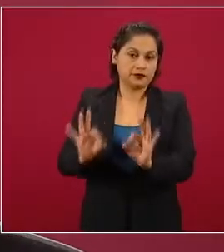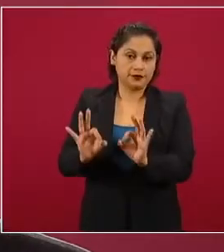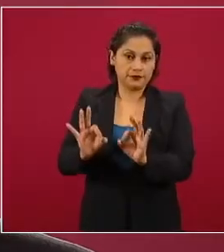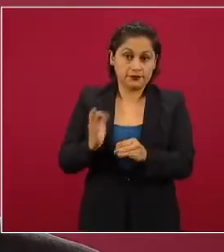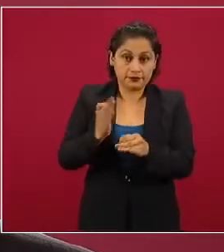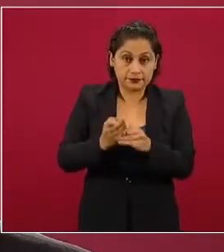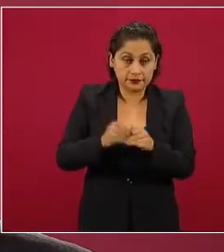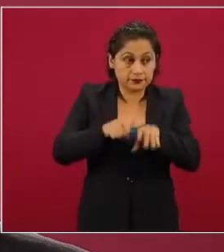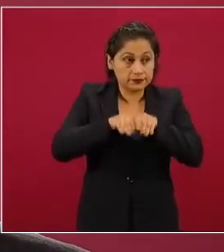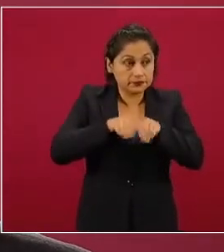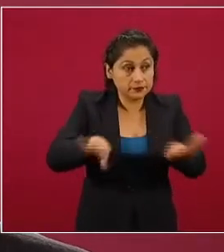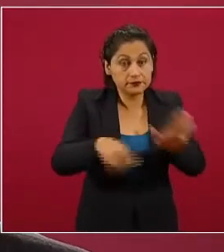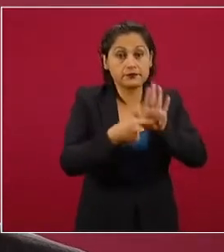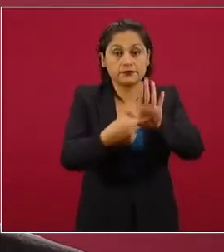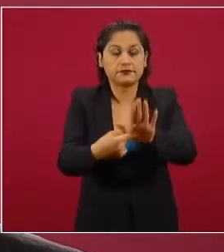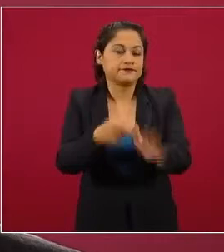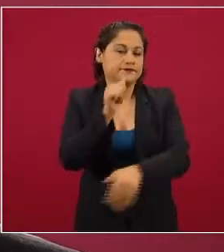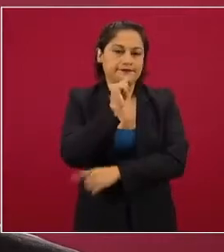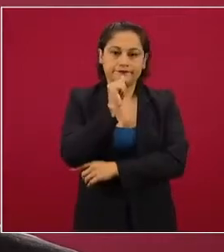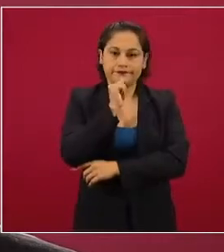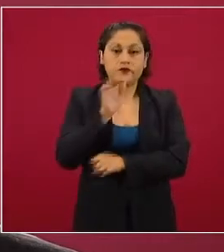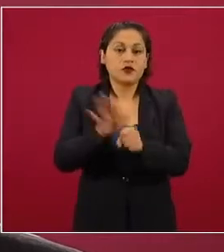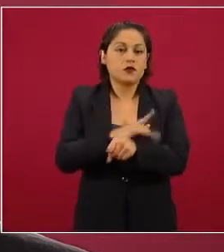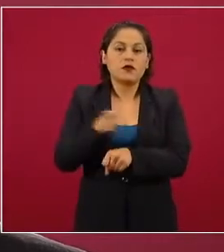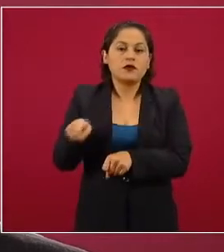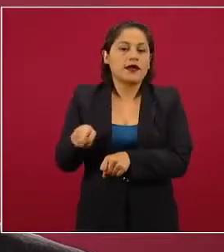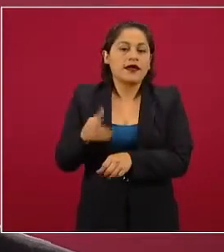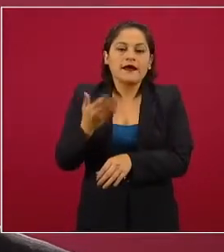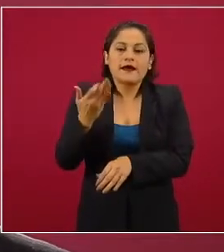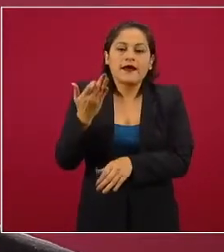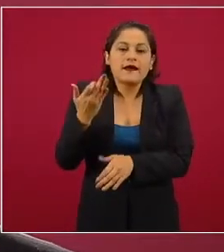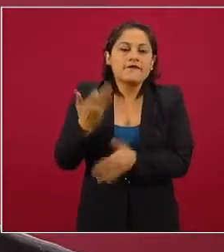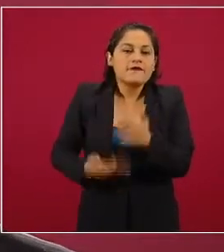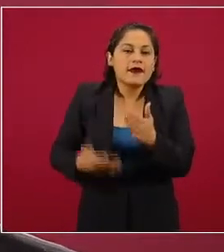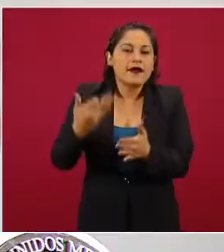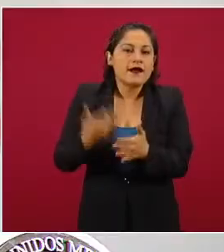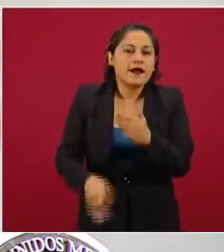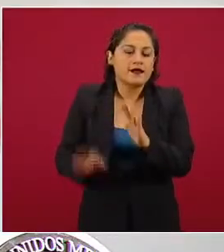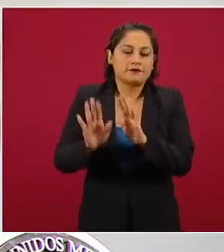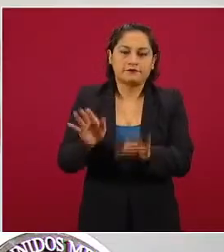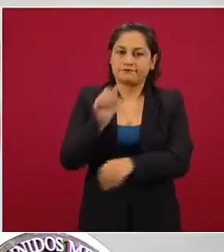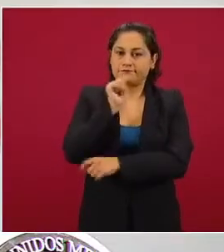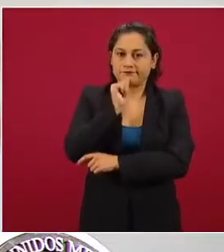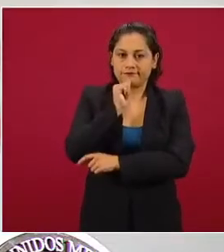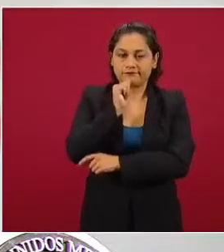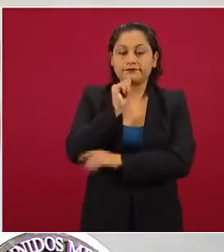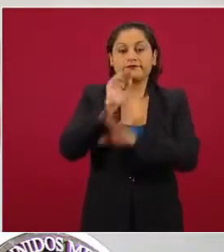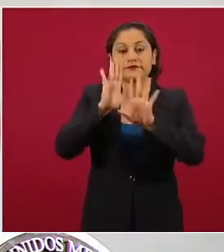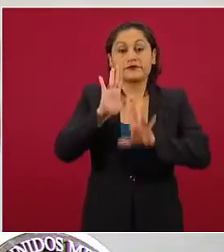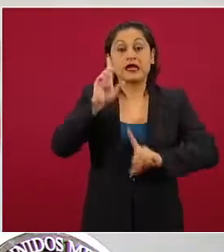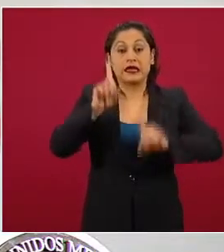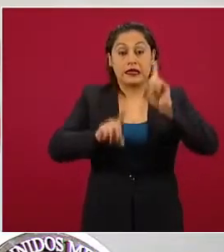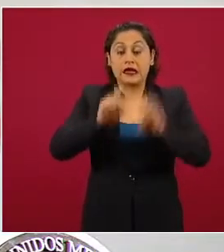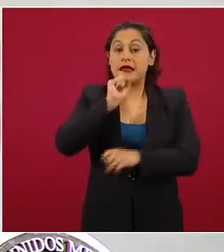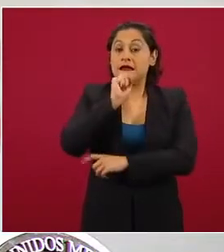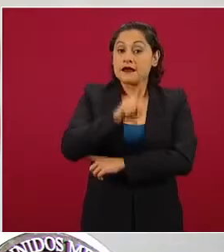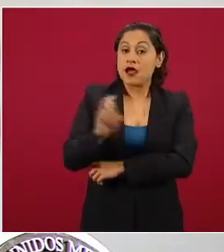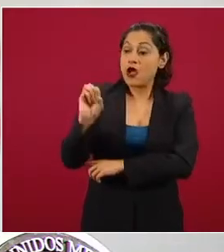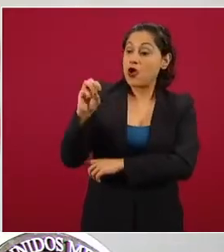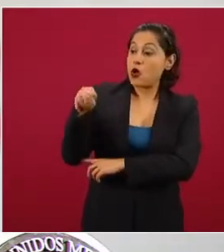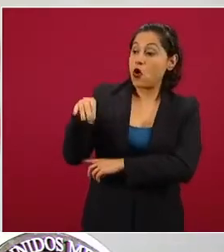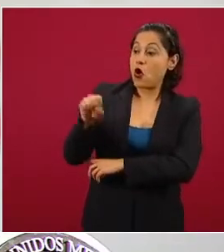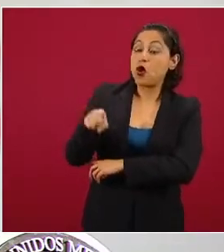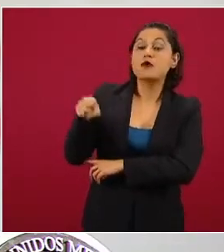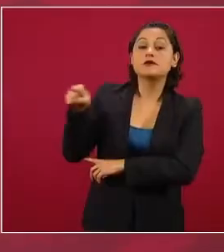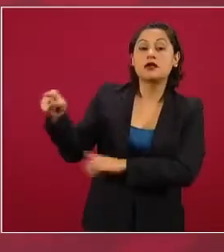público todavía, precisamente por su carácter preliminar, y conforme la Organización Mundial de la Salud establezca directrices